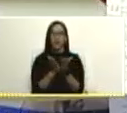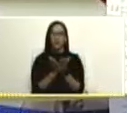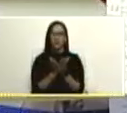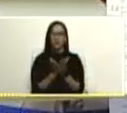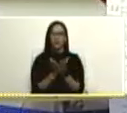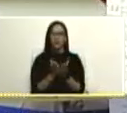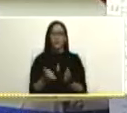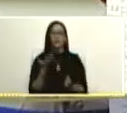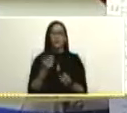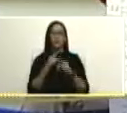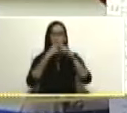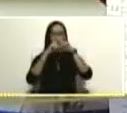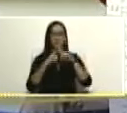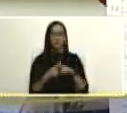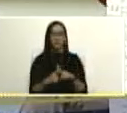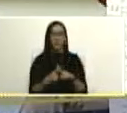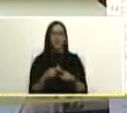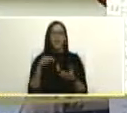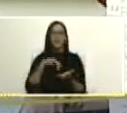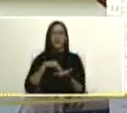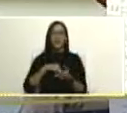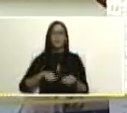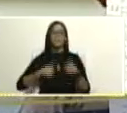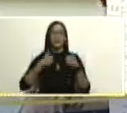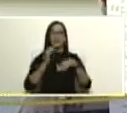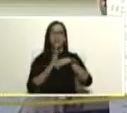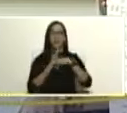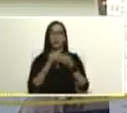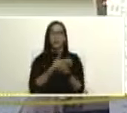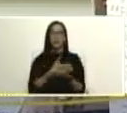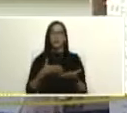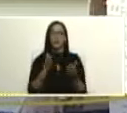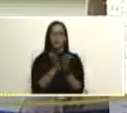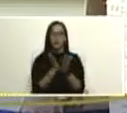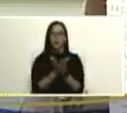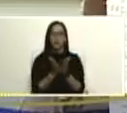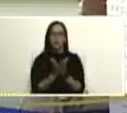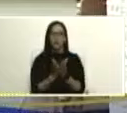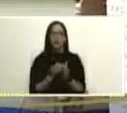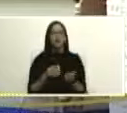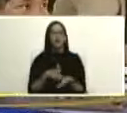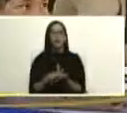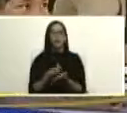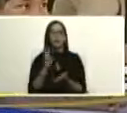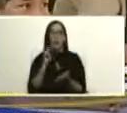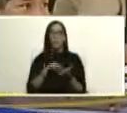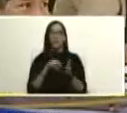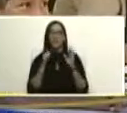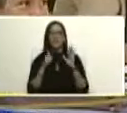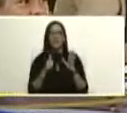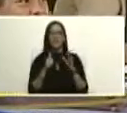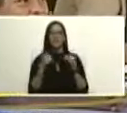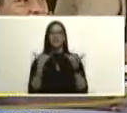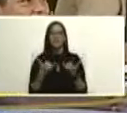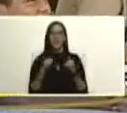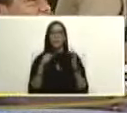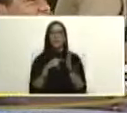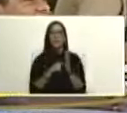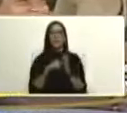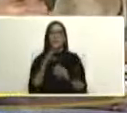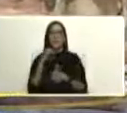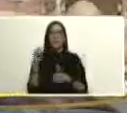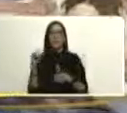esa cifra. En Miranda hay más de 500,000 de estudiantes. Y lo que ha pasado es que de esas 2006, presidente, ya 1,500 han